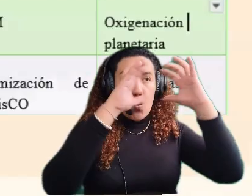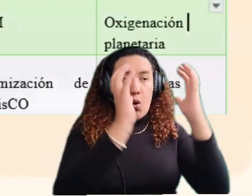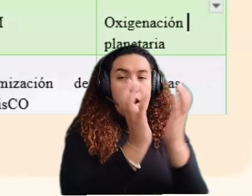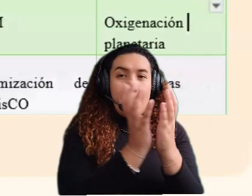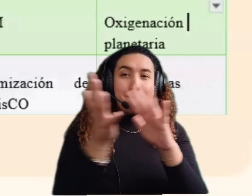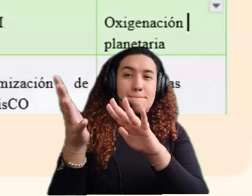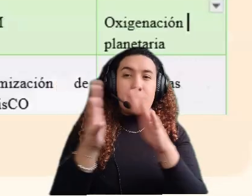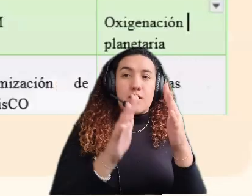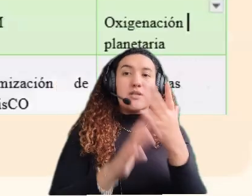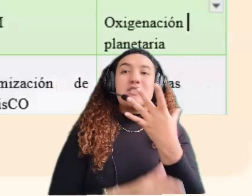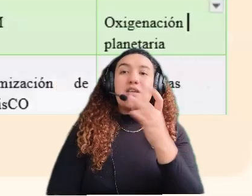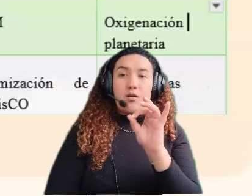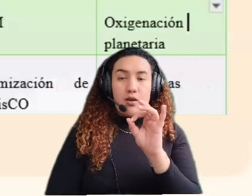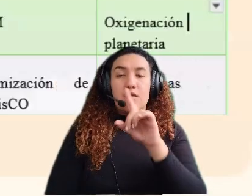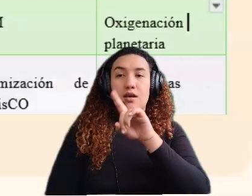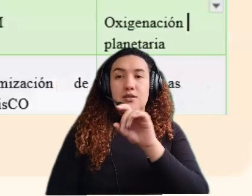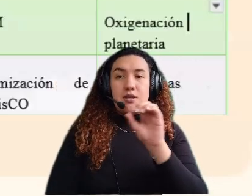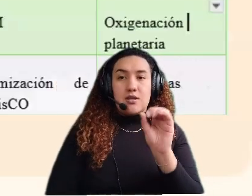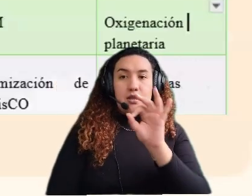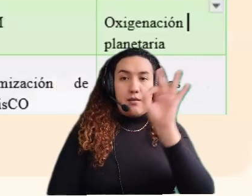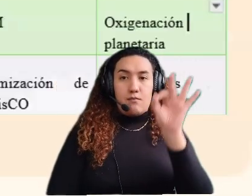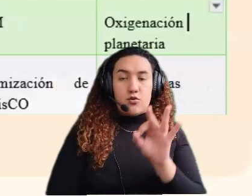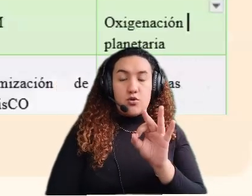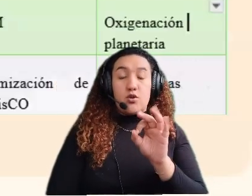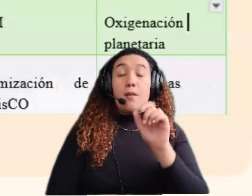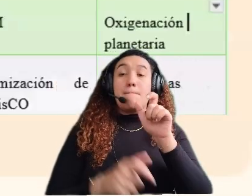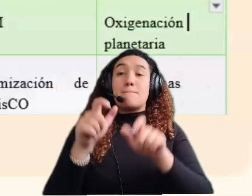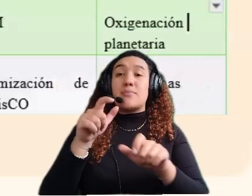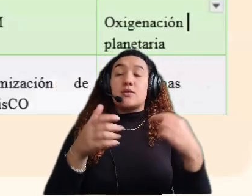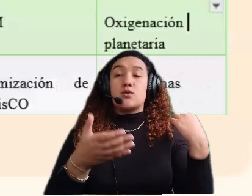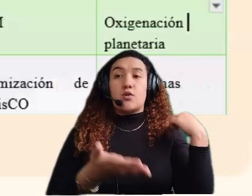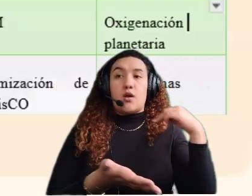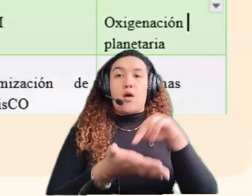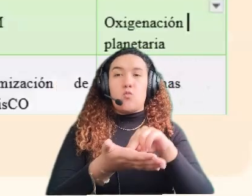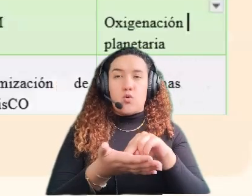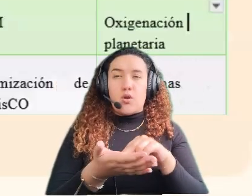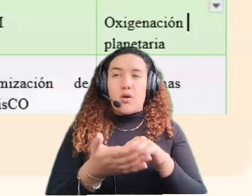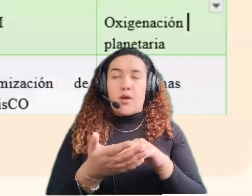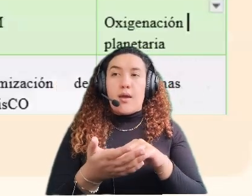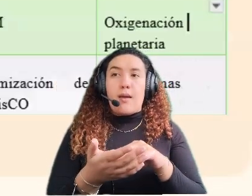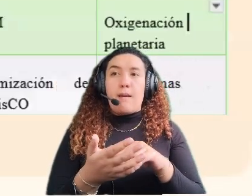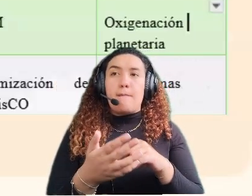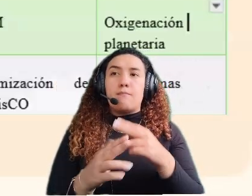50 al 60%, según autores como